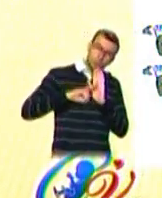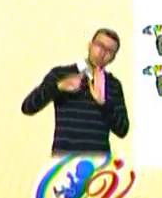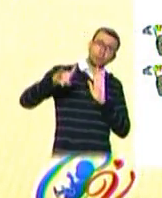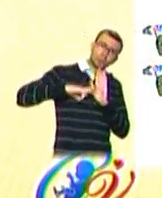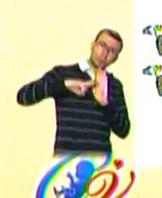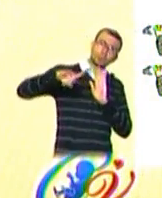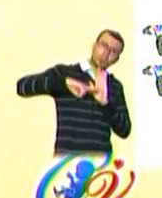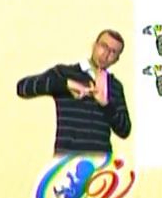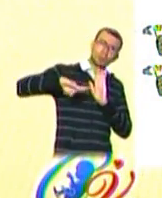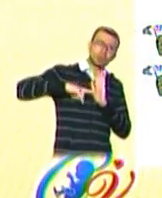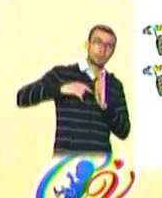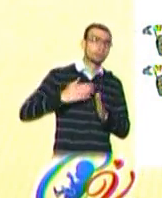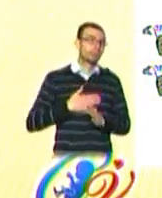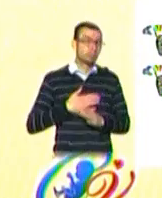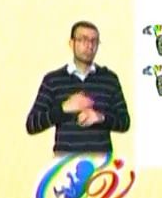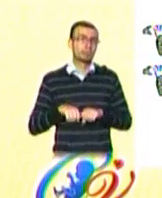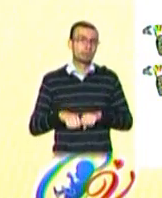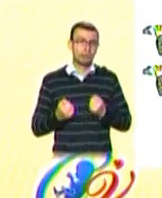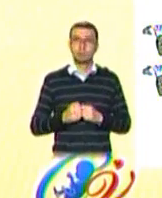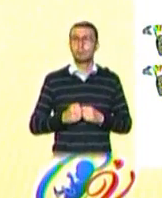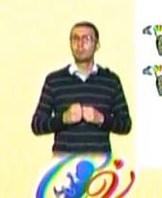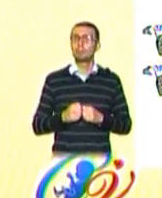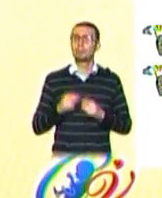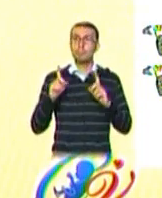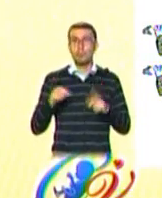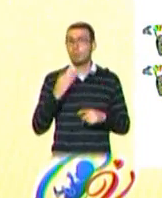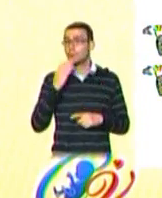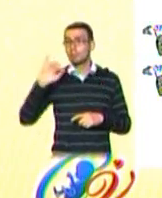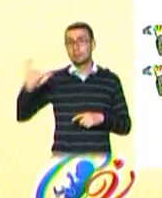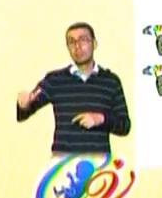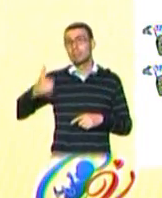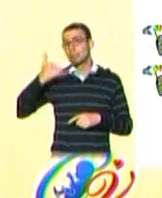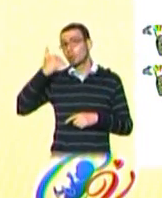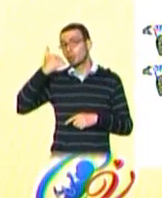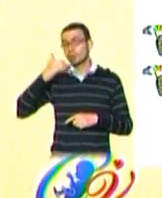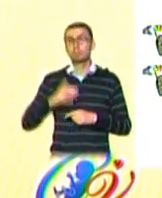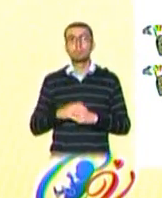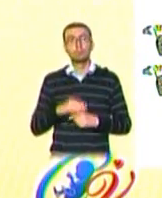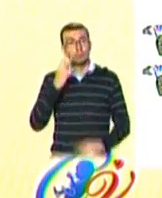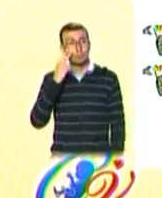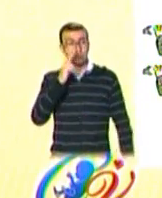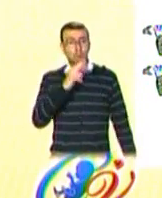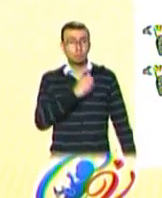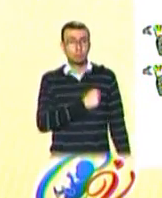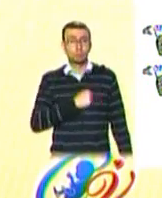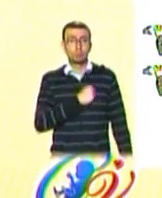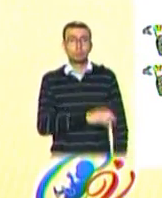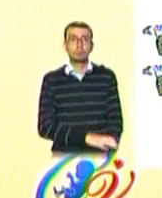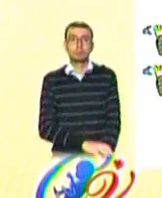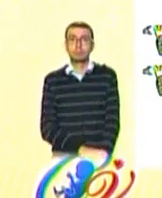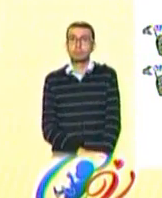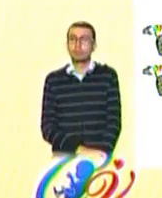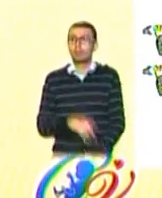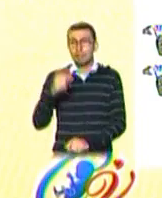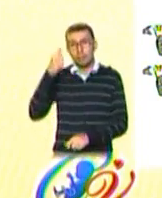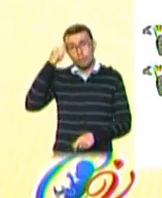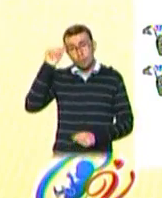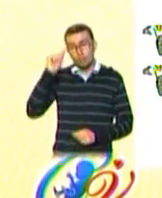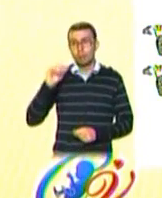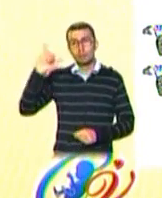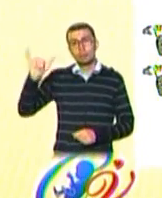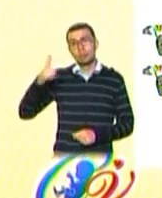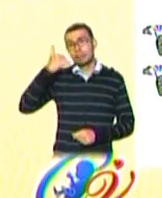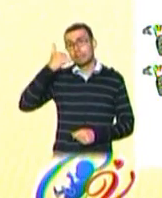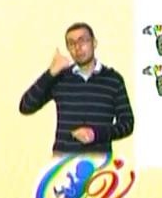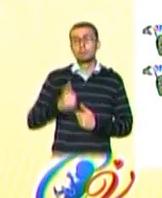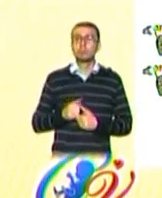electromagnética. Ahora, la frecuencia del celular, miren esta cifra, por favor, a ustedes no se les puede olvidar esto, 900